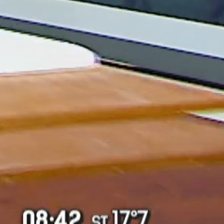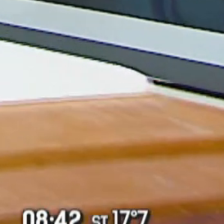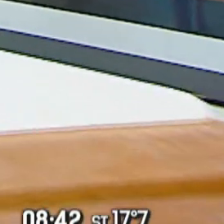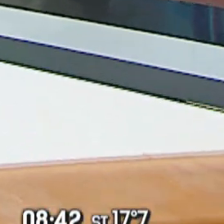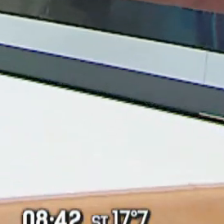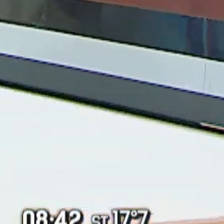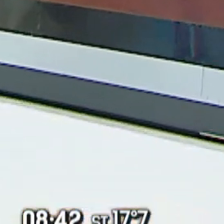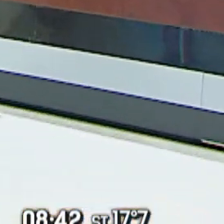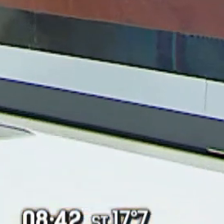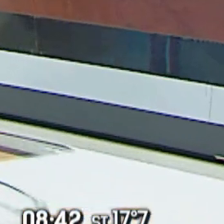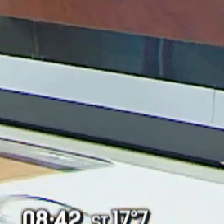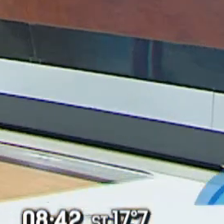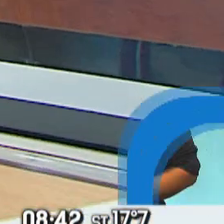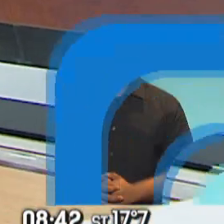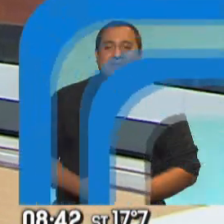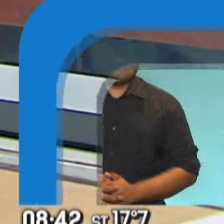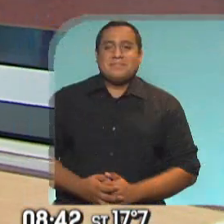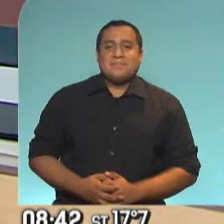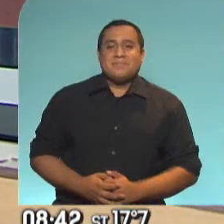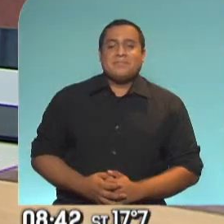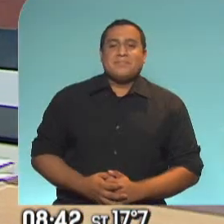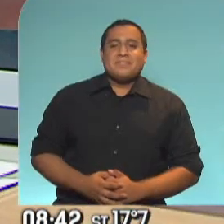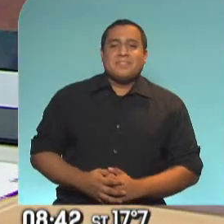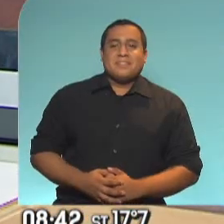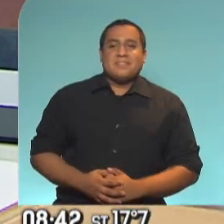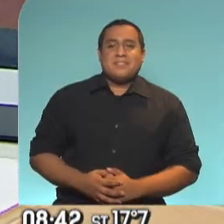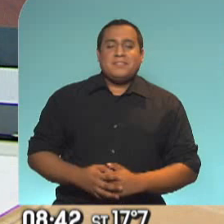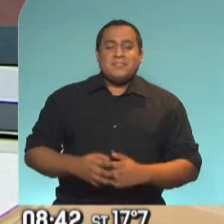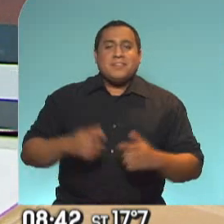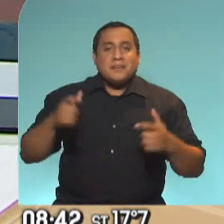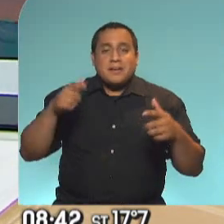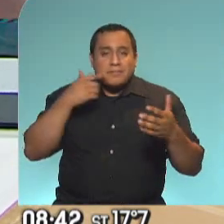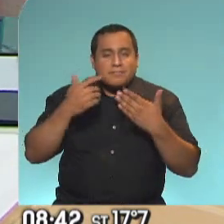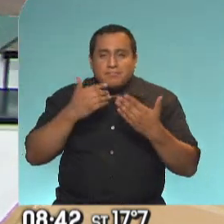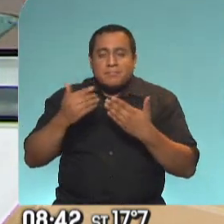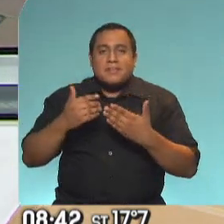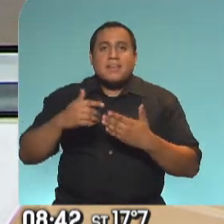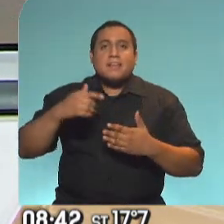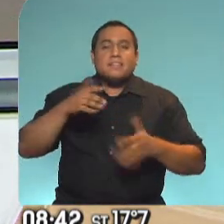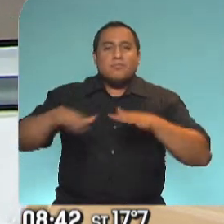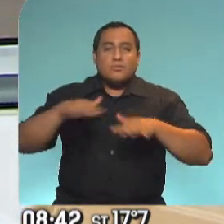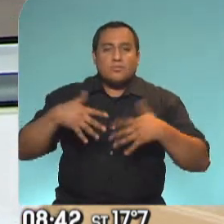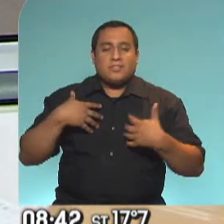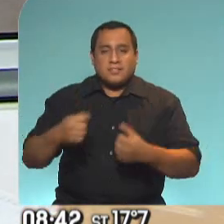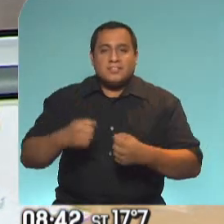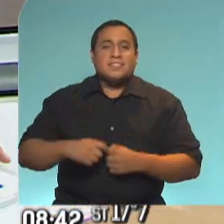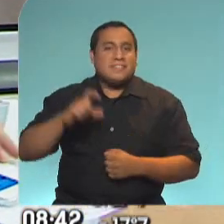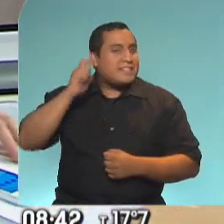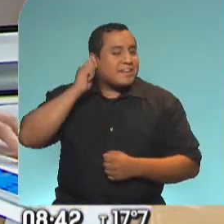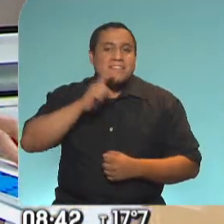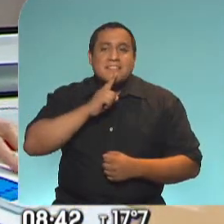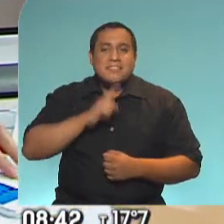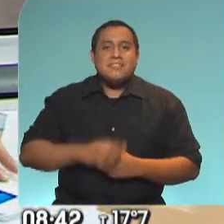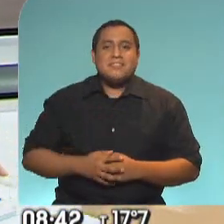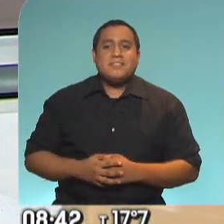La CGT se reunió de urgencia para analizar la situación sanitaria de las obras sociales sindicales frente a los